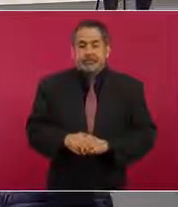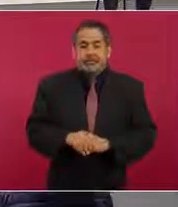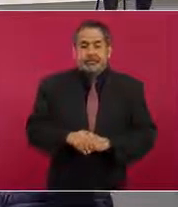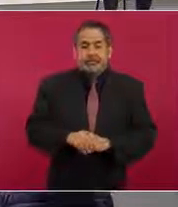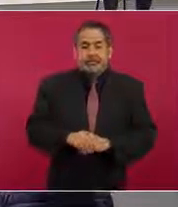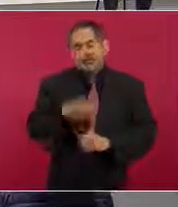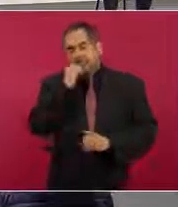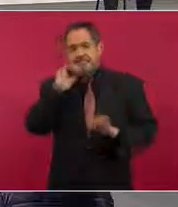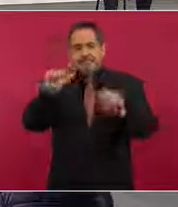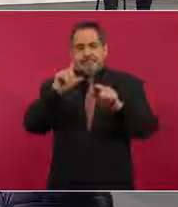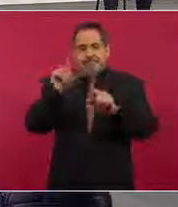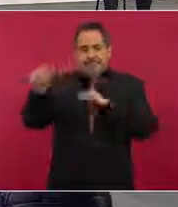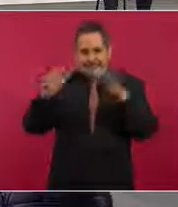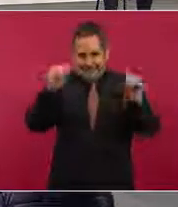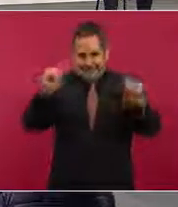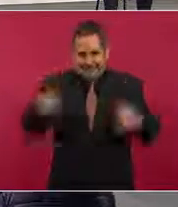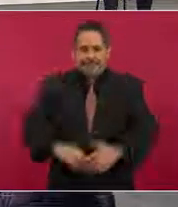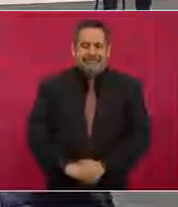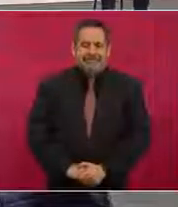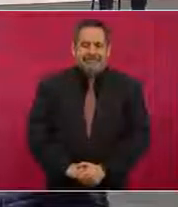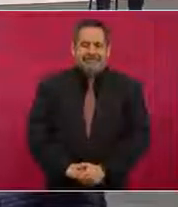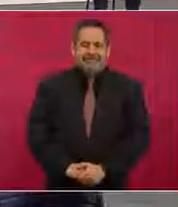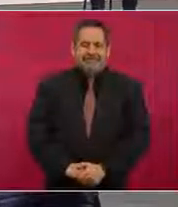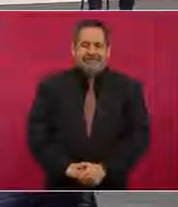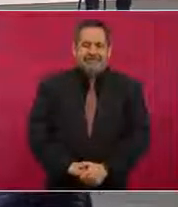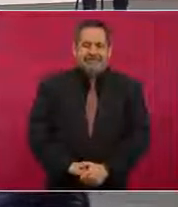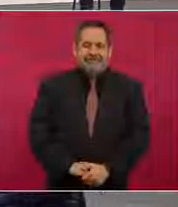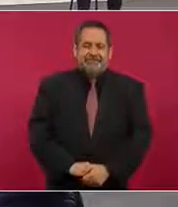Bueno, me tengo que ir. Adiós.